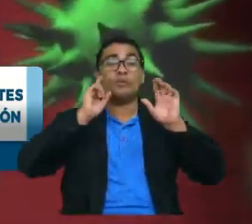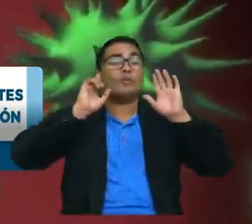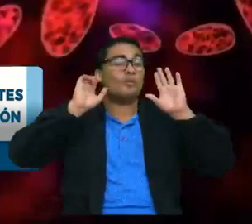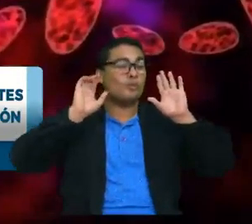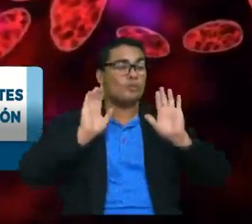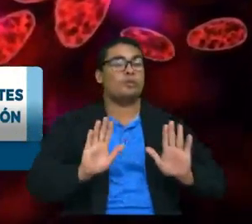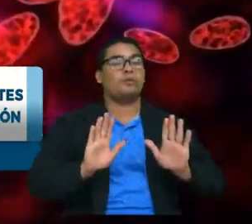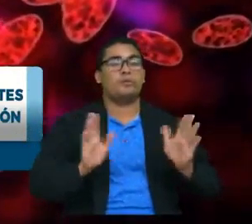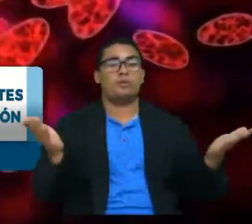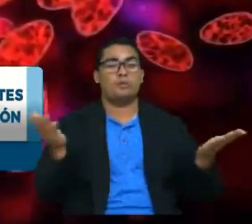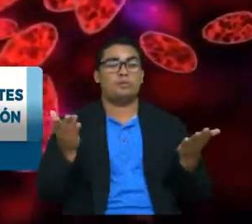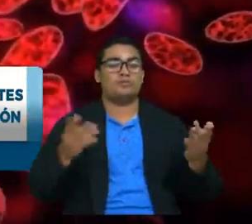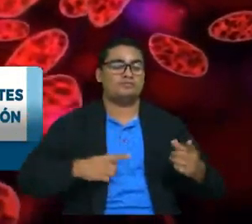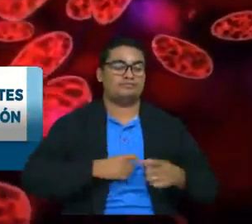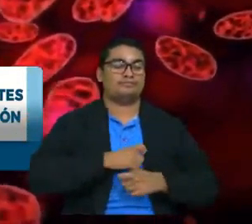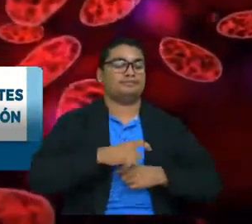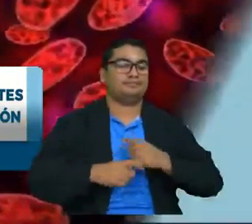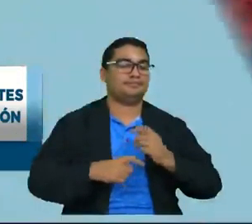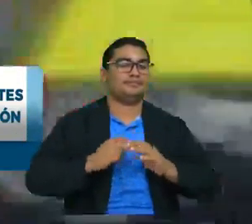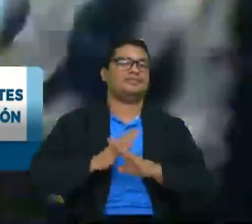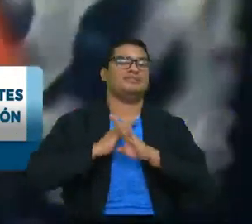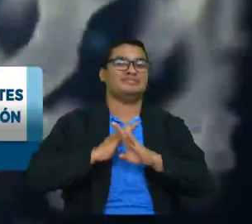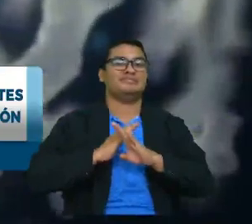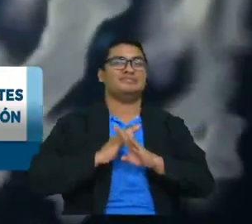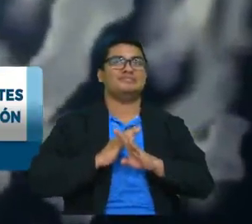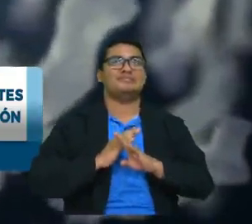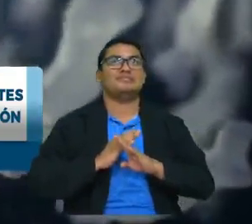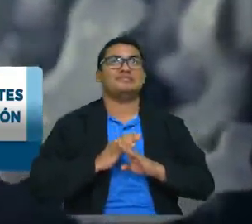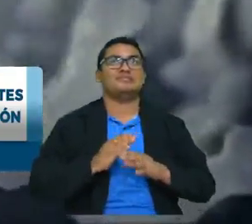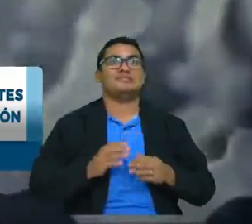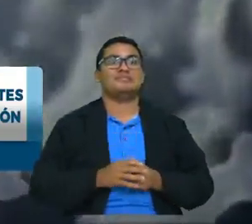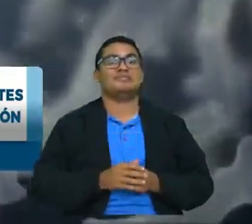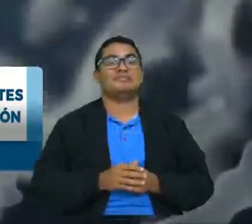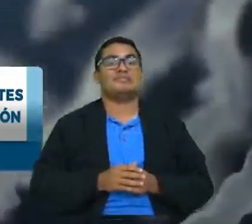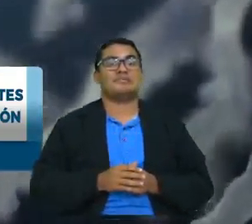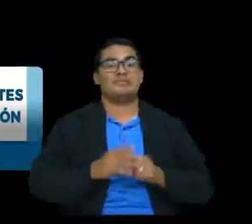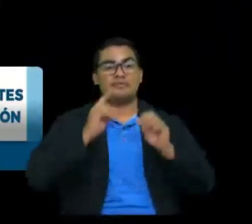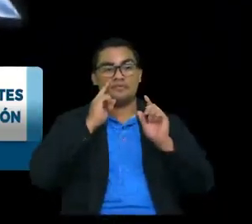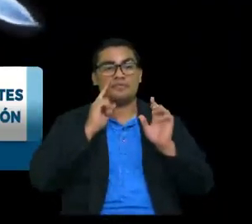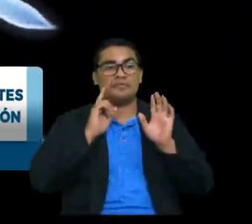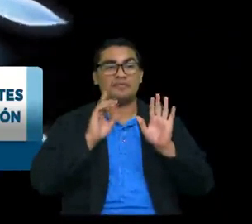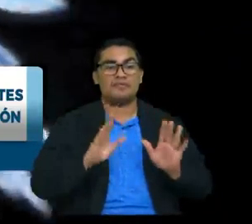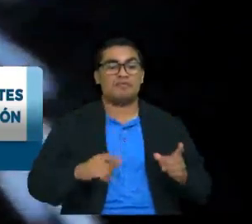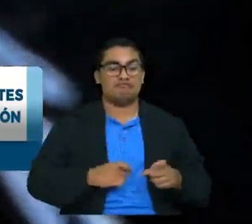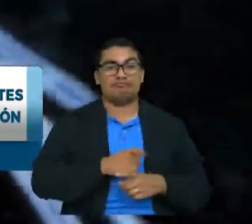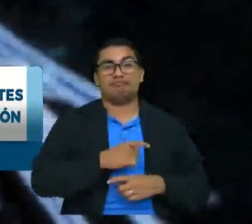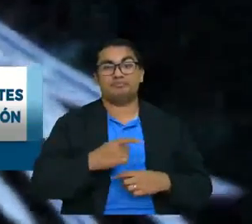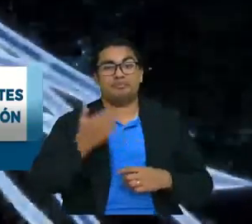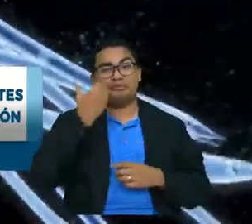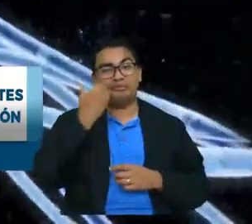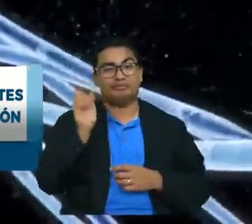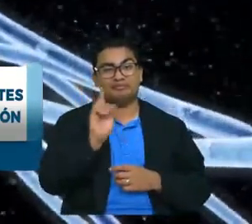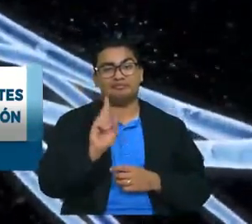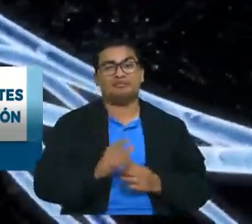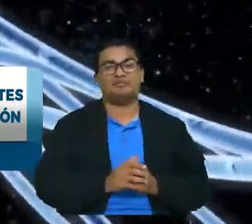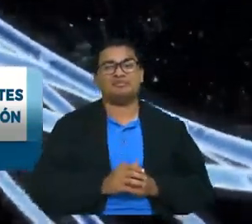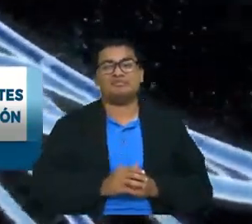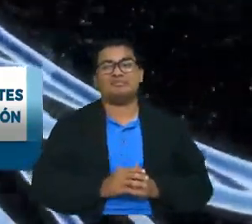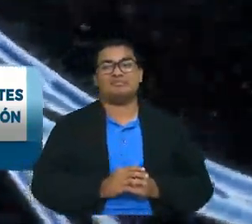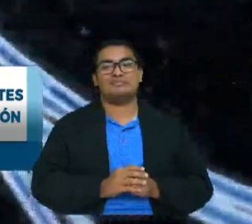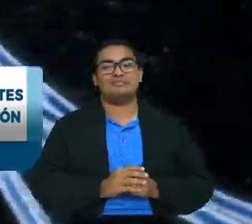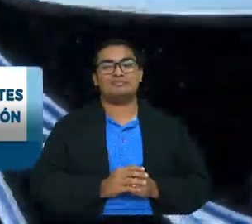para evitar que el niño tenga parásito o que esos parásitos les provoquen complicaciones. Pero, bueno,